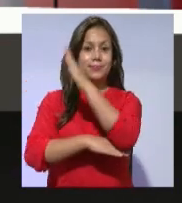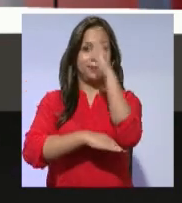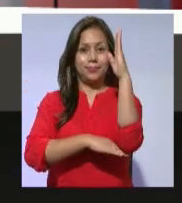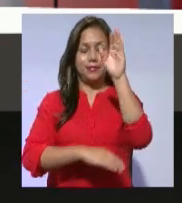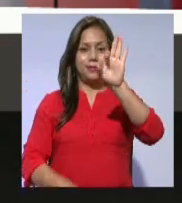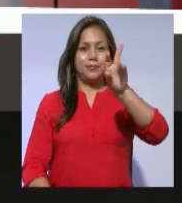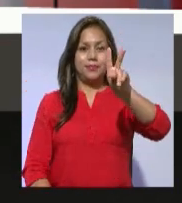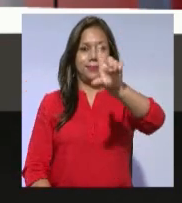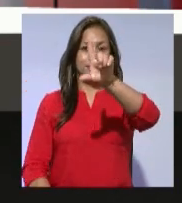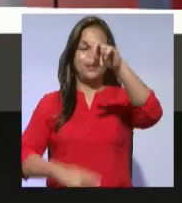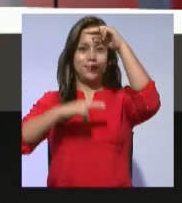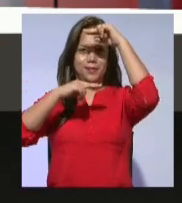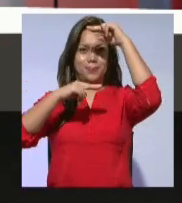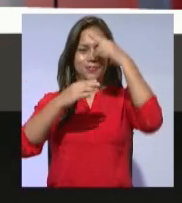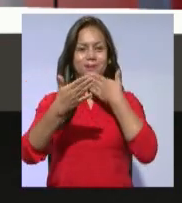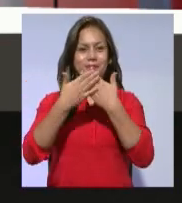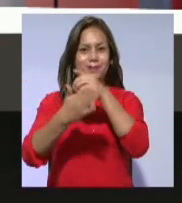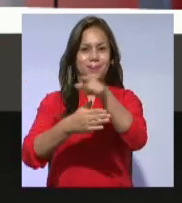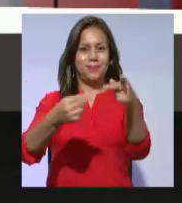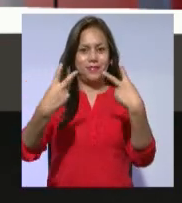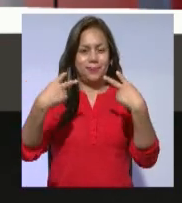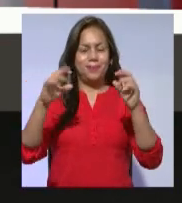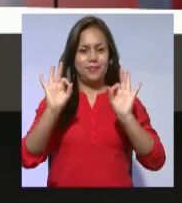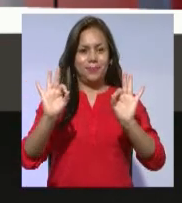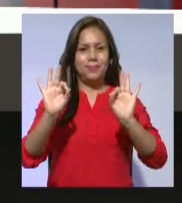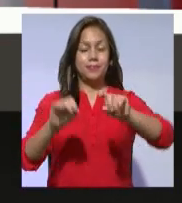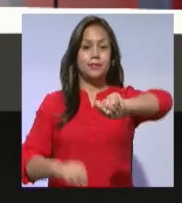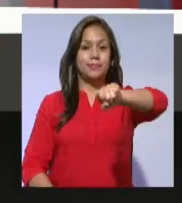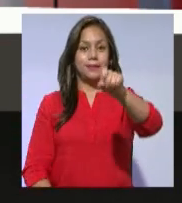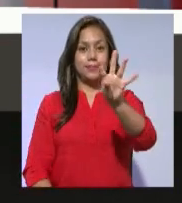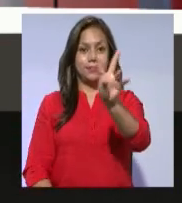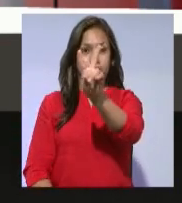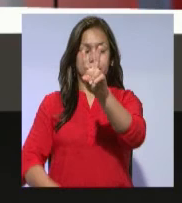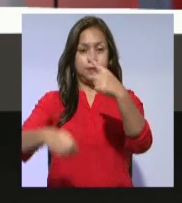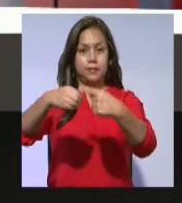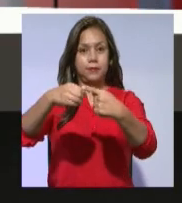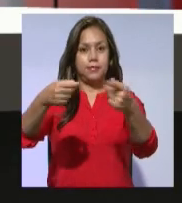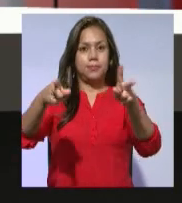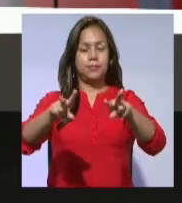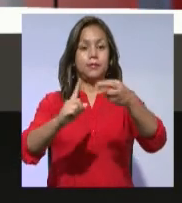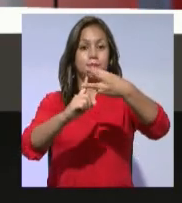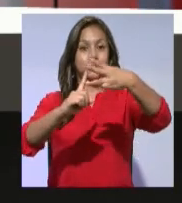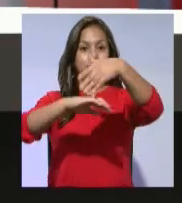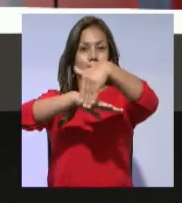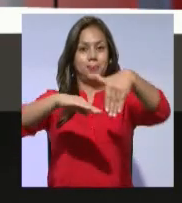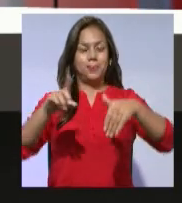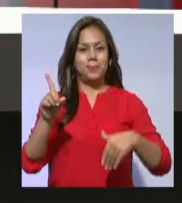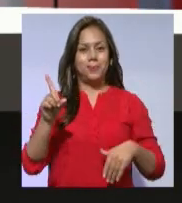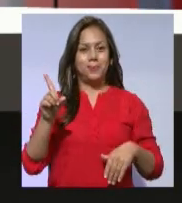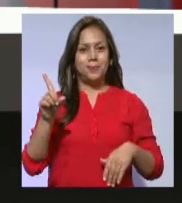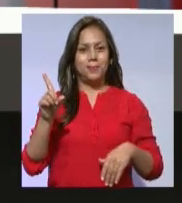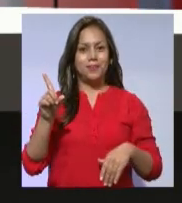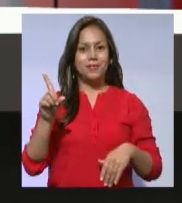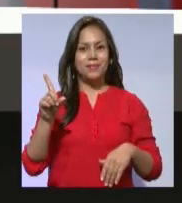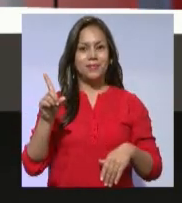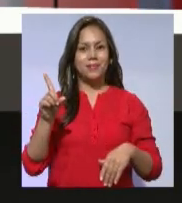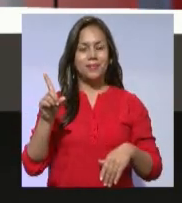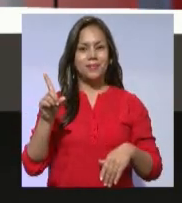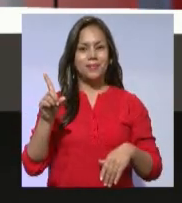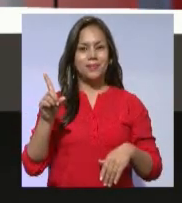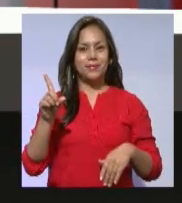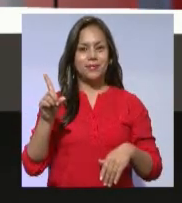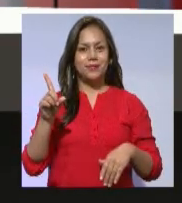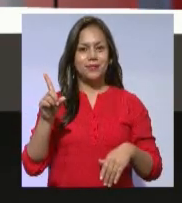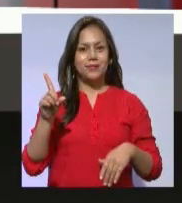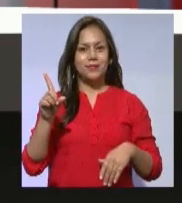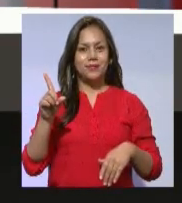tv l noticias gracias a quienes nos sintonizan a través del canal 42 en quito y en nuestro sitio web tv l punto asamblea nacional punto g o